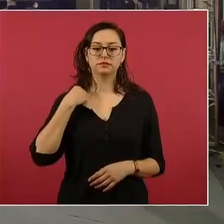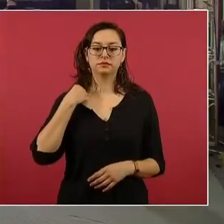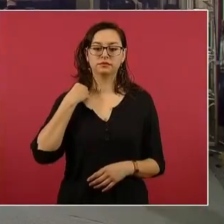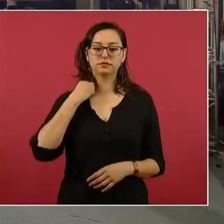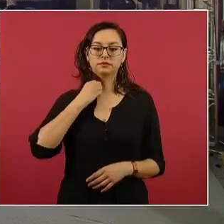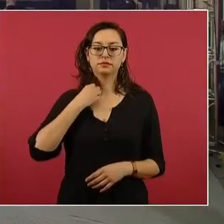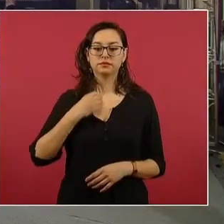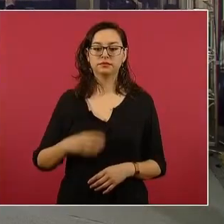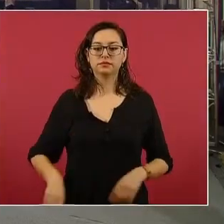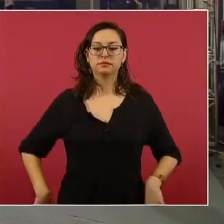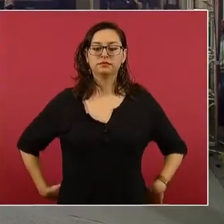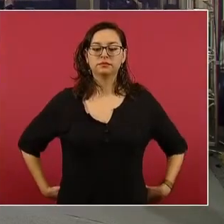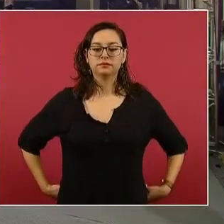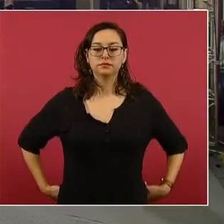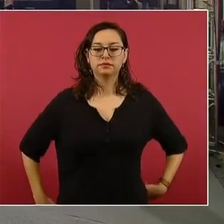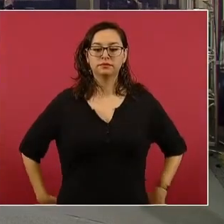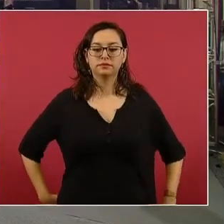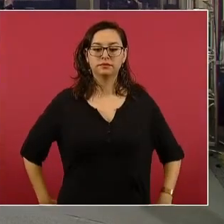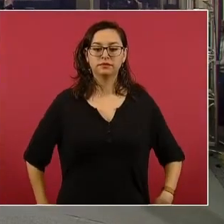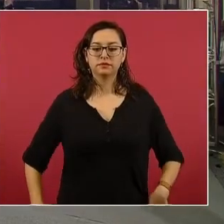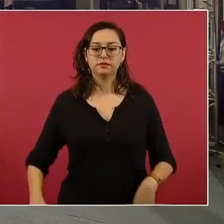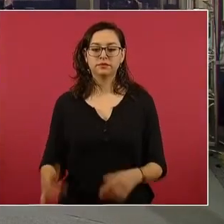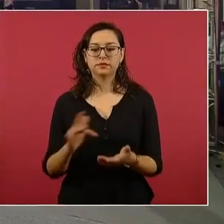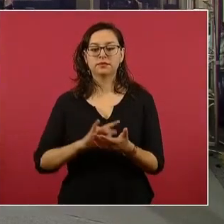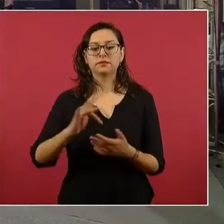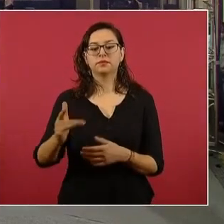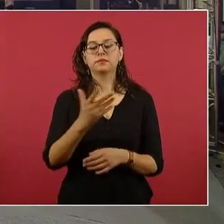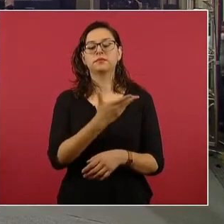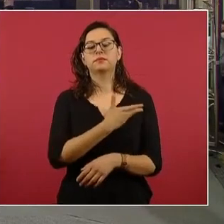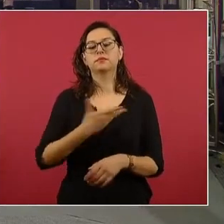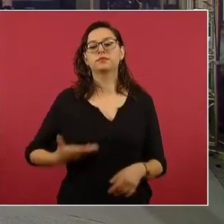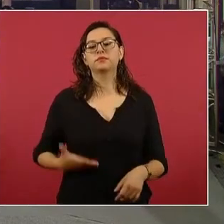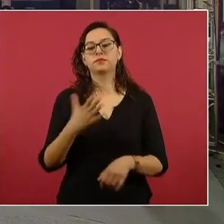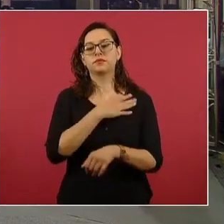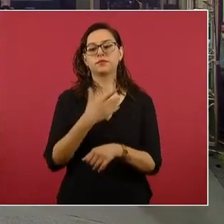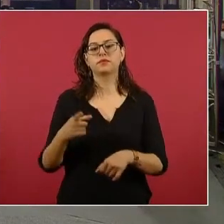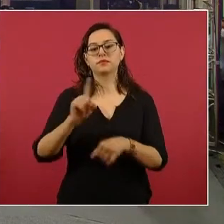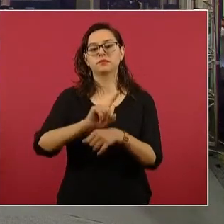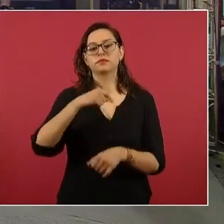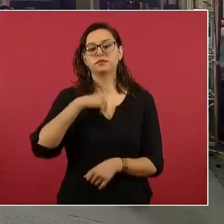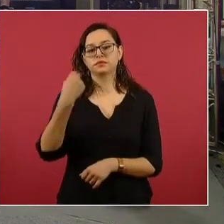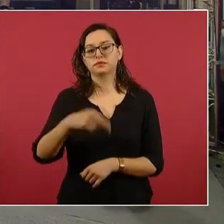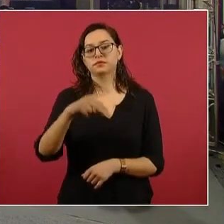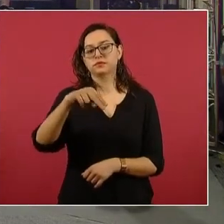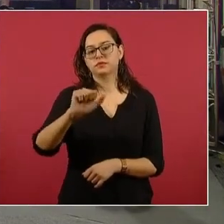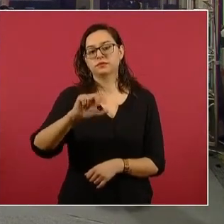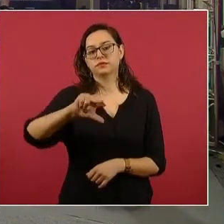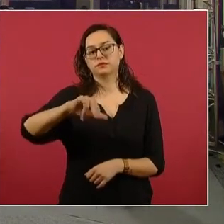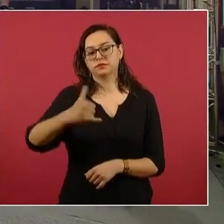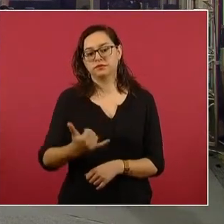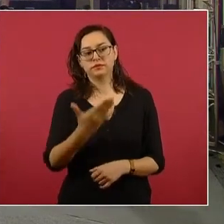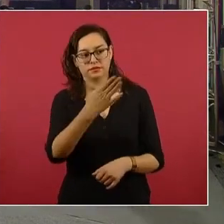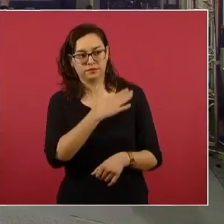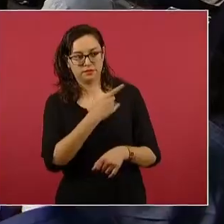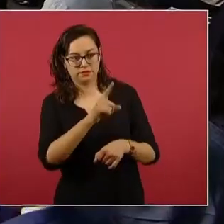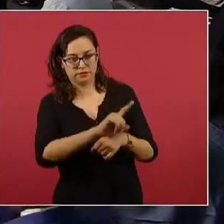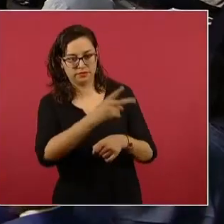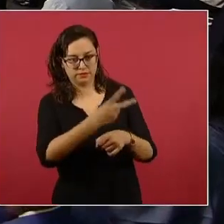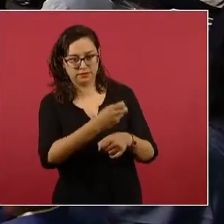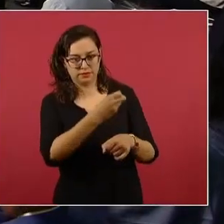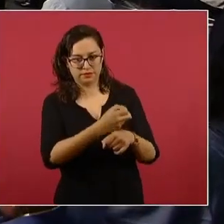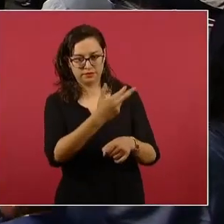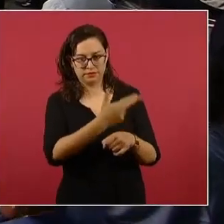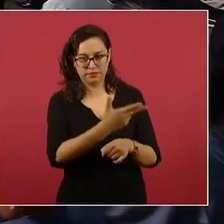Gracias, presidente. Buenos días, Nancy Flores, de la revista Contralínea. Presidente, buenos días también al subsecretario.